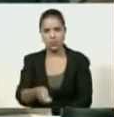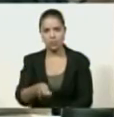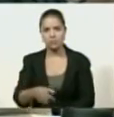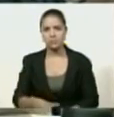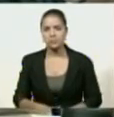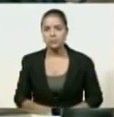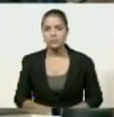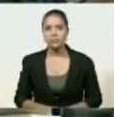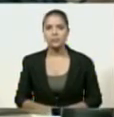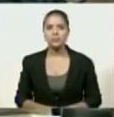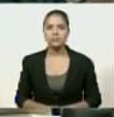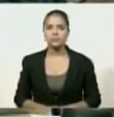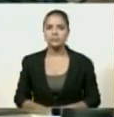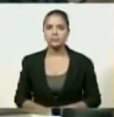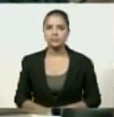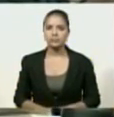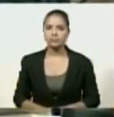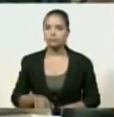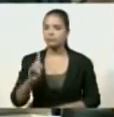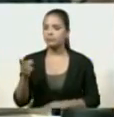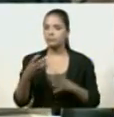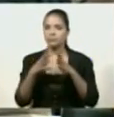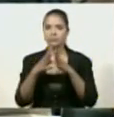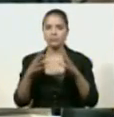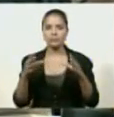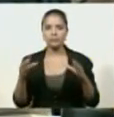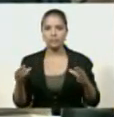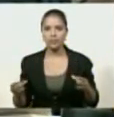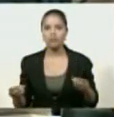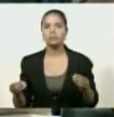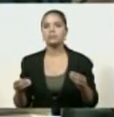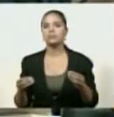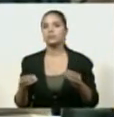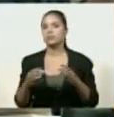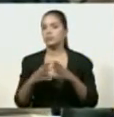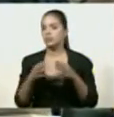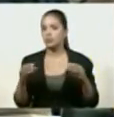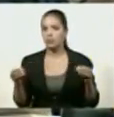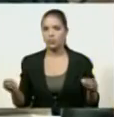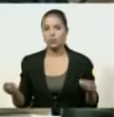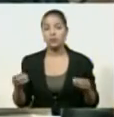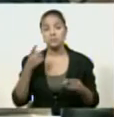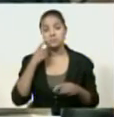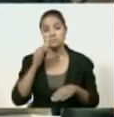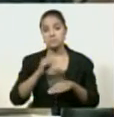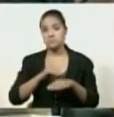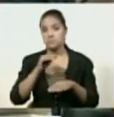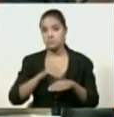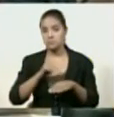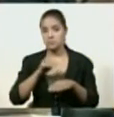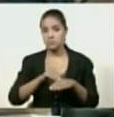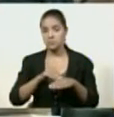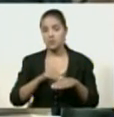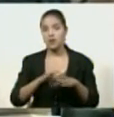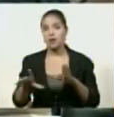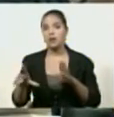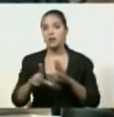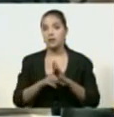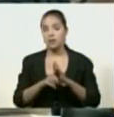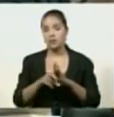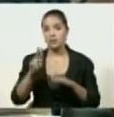alto tribunal y de todos los actos dictados con ocasión del mismo, con la advertencia tanto al órgano legislativo